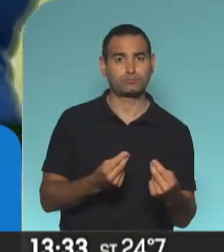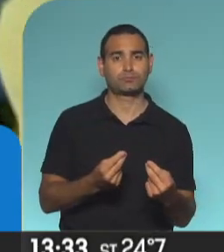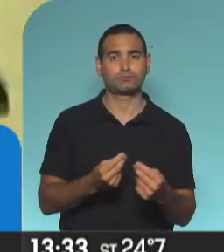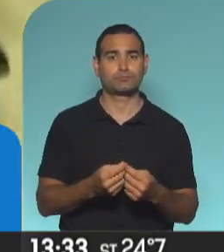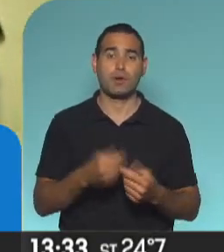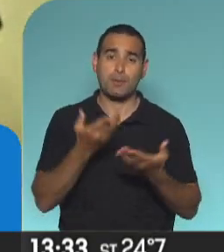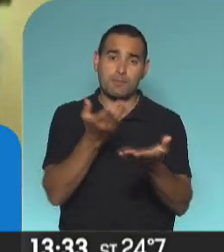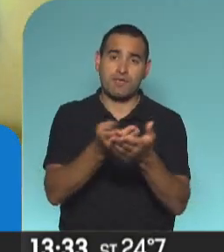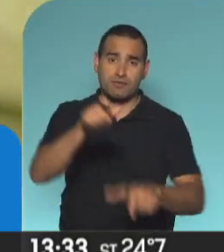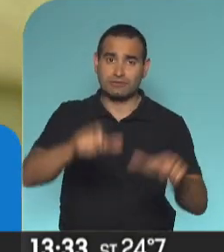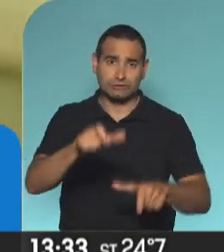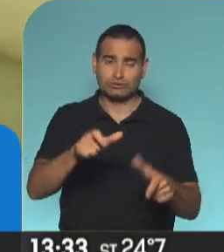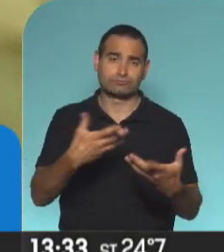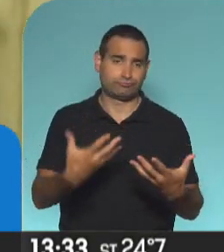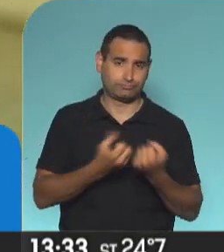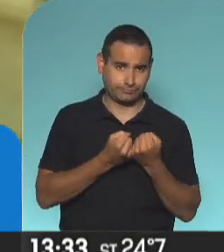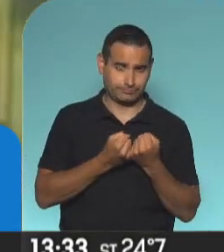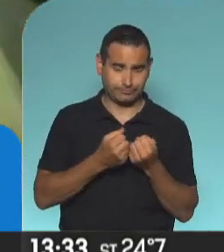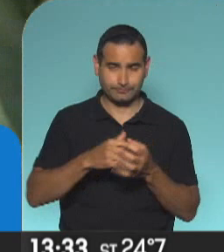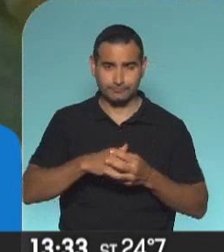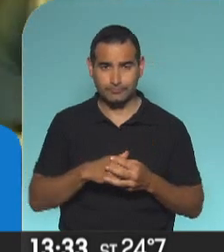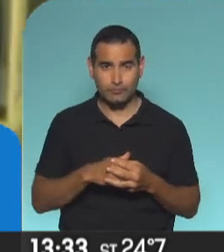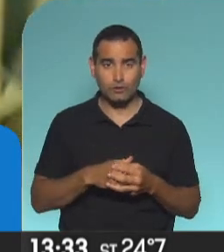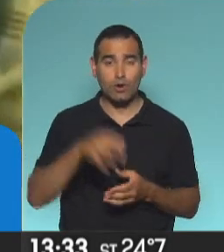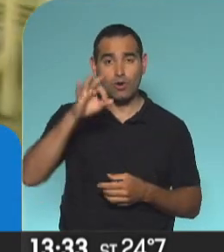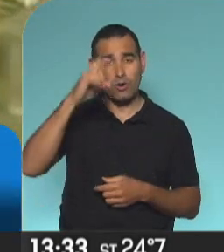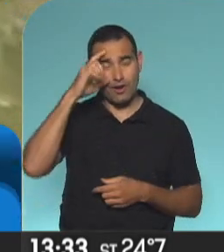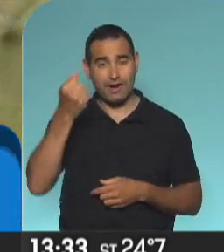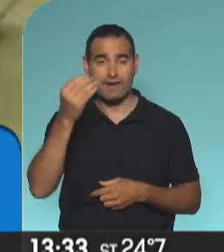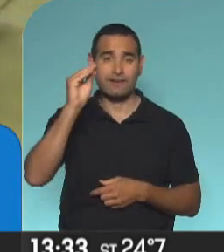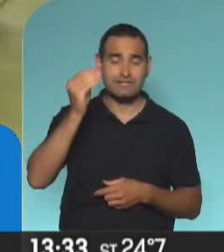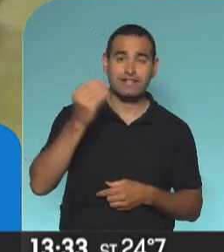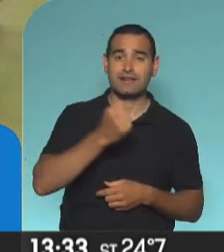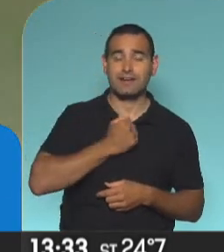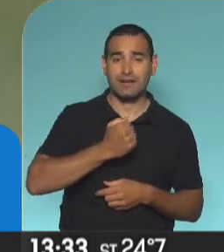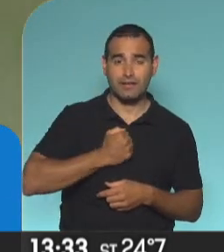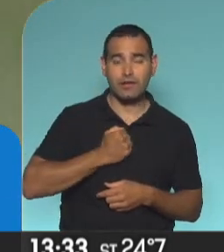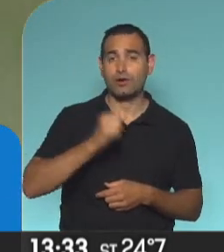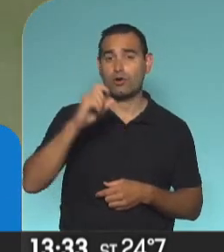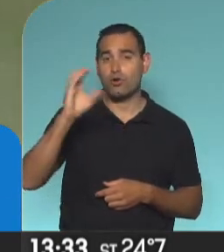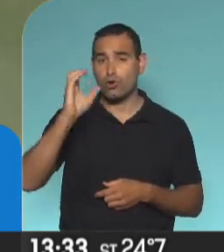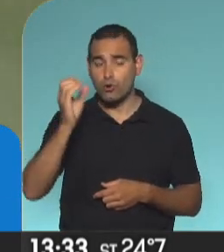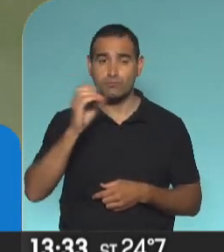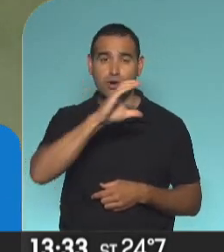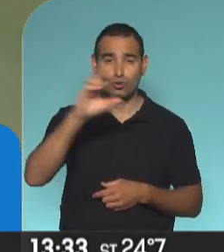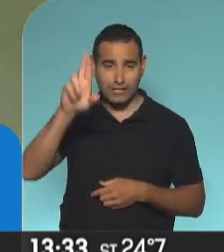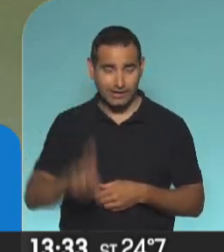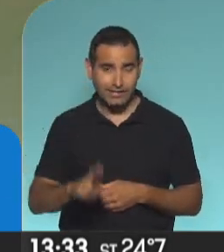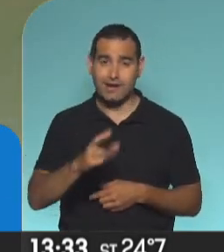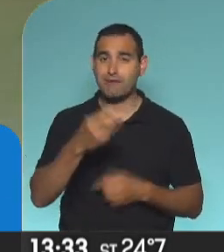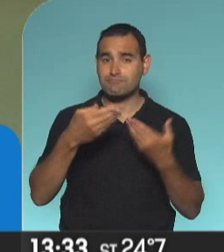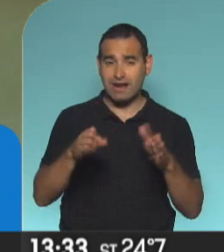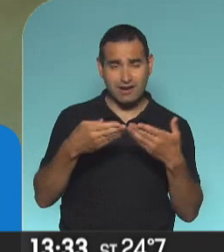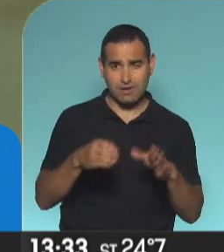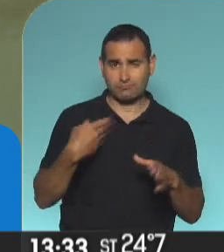la abstención. Mientras la OEA, Brasil, Canadá, Colombia, Costa Rica y Panamá desconocieron la elección, la